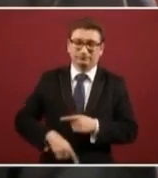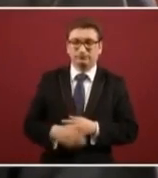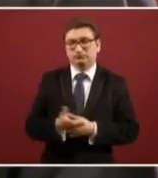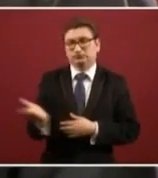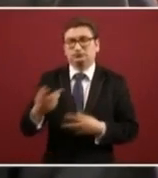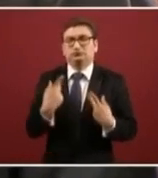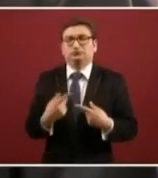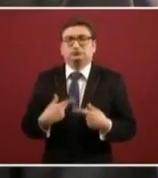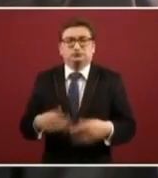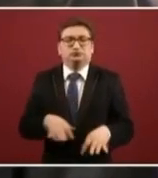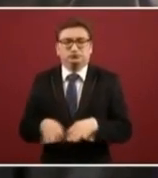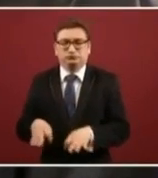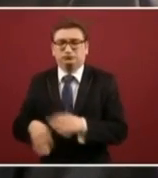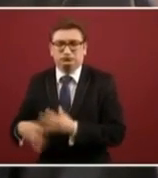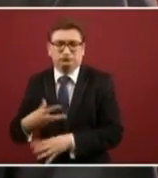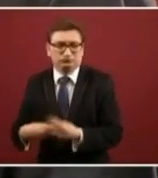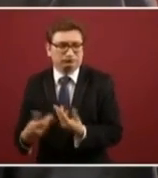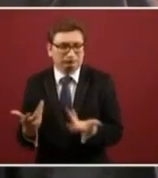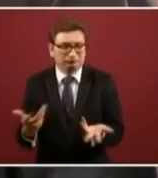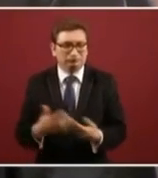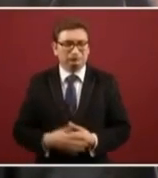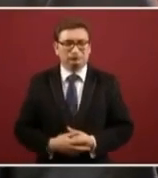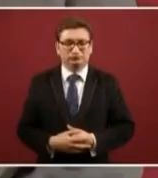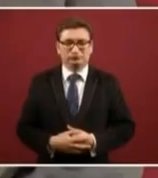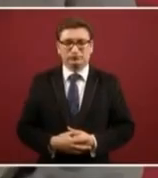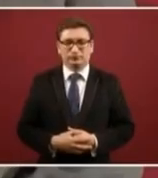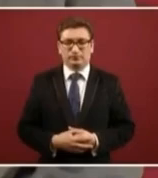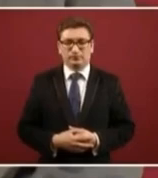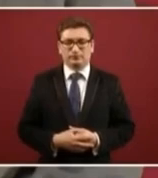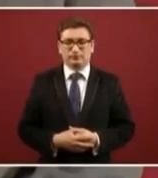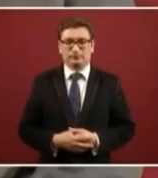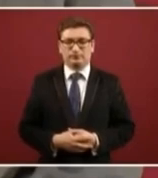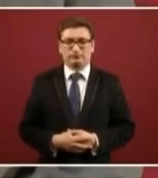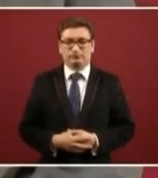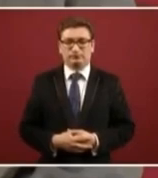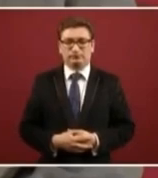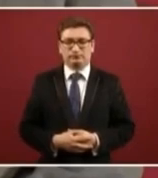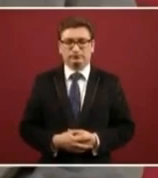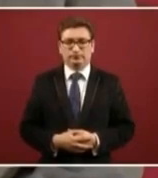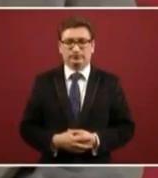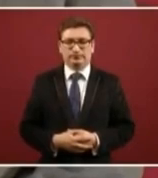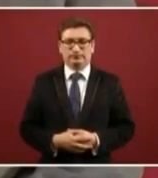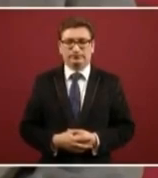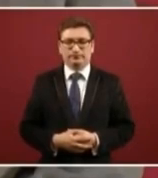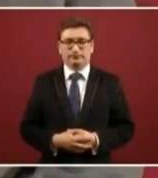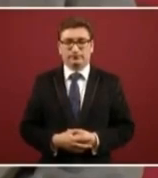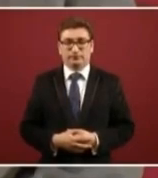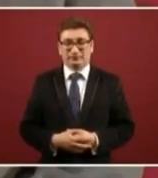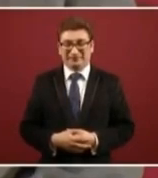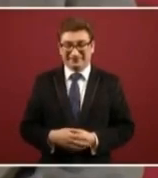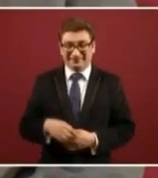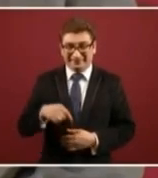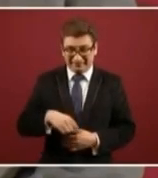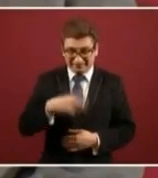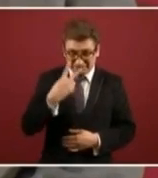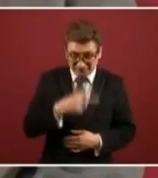productores. Y esto no pasa en el resto del mundo.